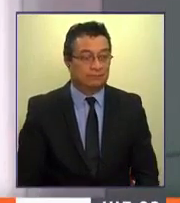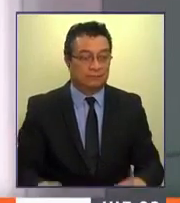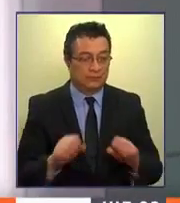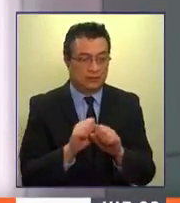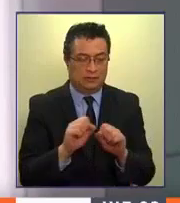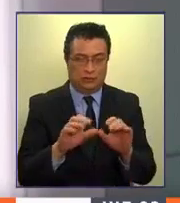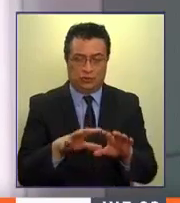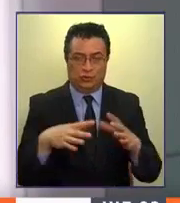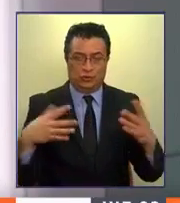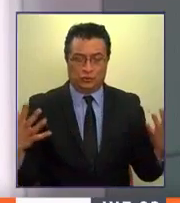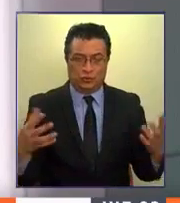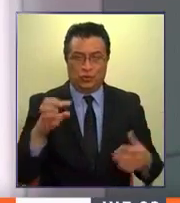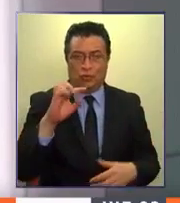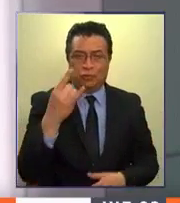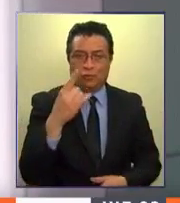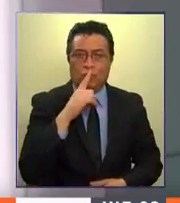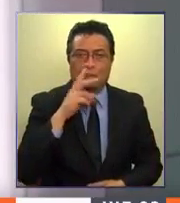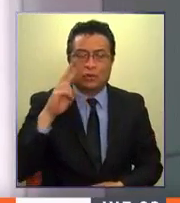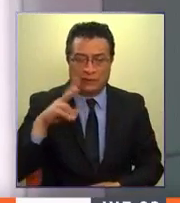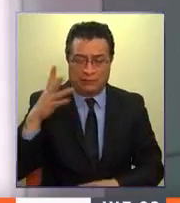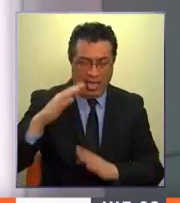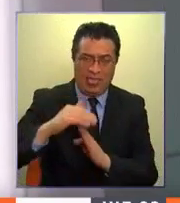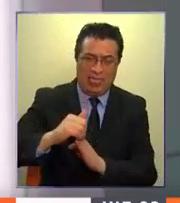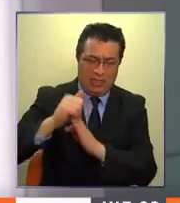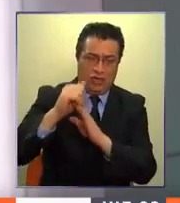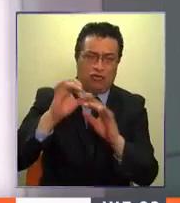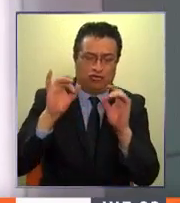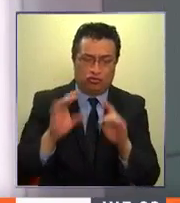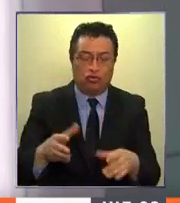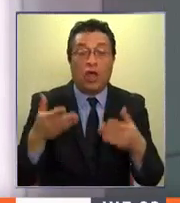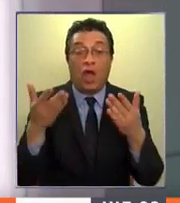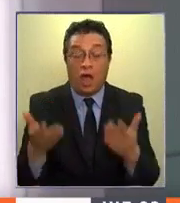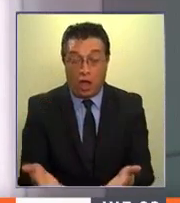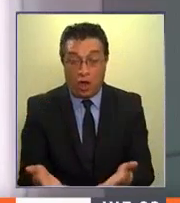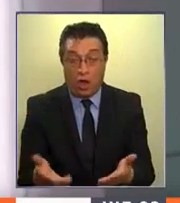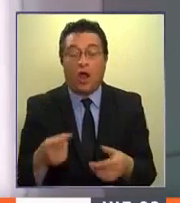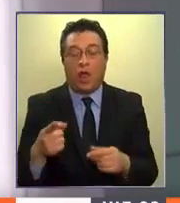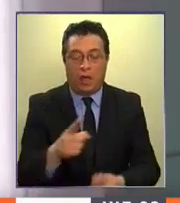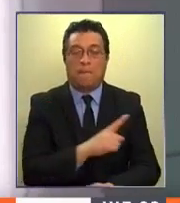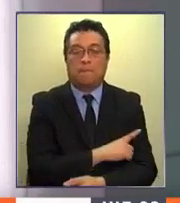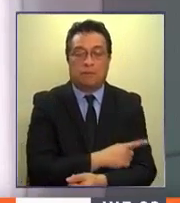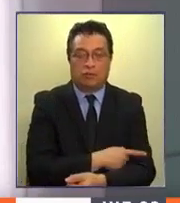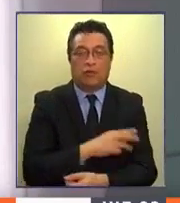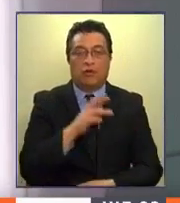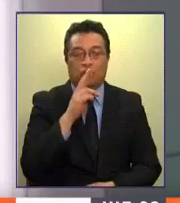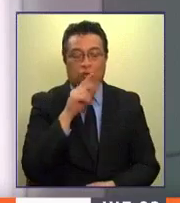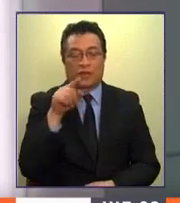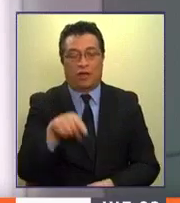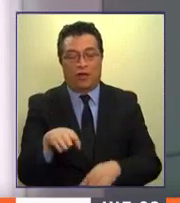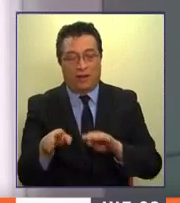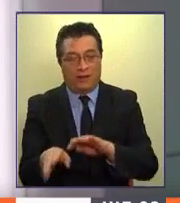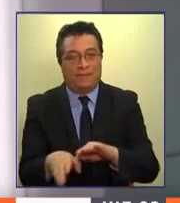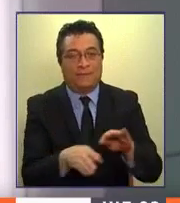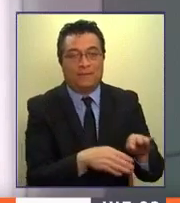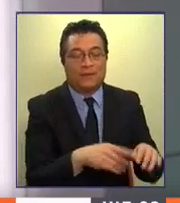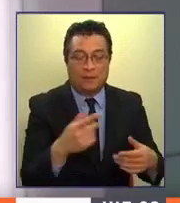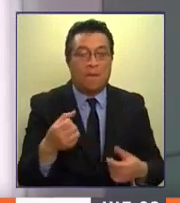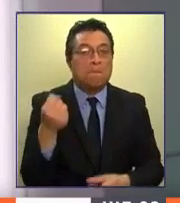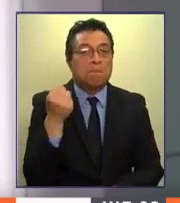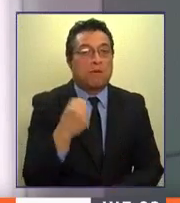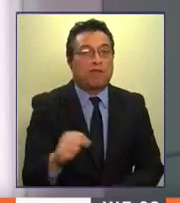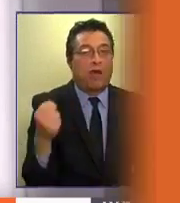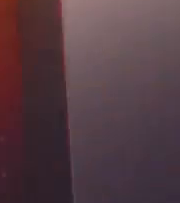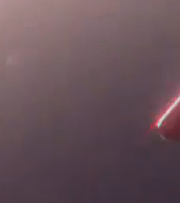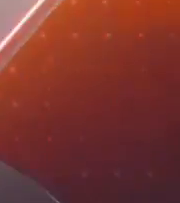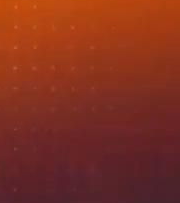Increíble, si Vladimir Putin ya es un líder consagrado, ahora sí que lo hace en el poder en Rusia. Vamos ahora a hablar de los porfiados de